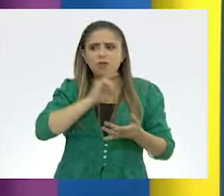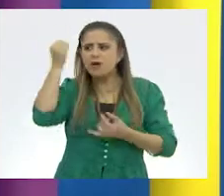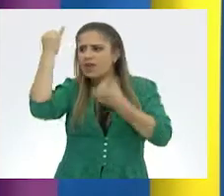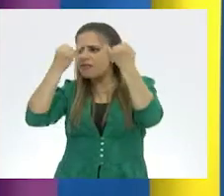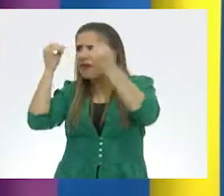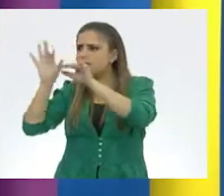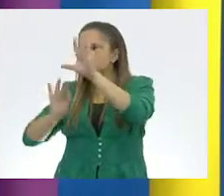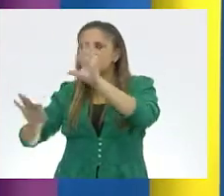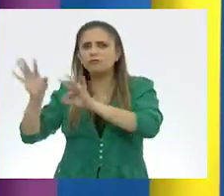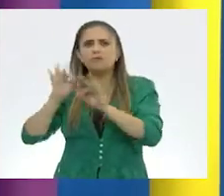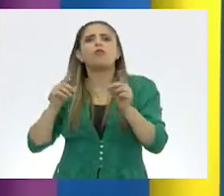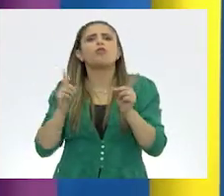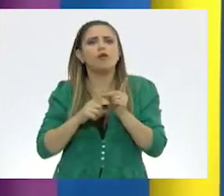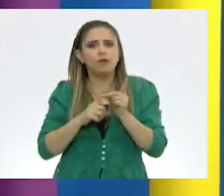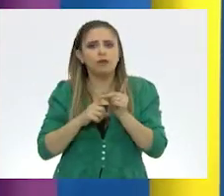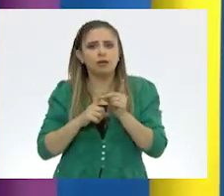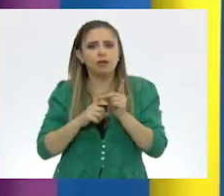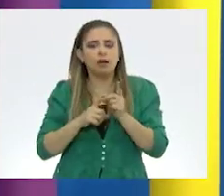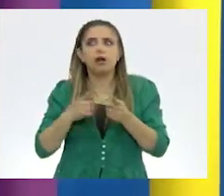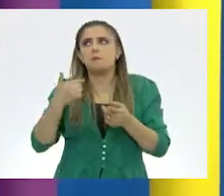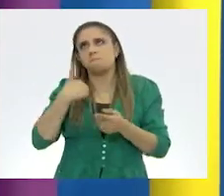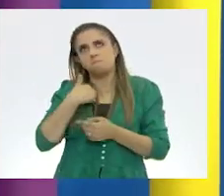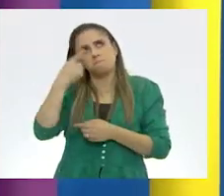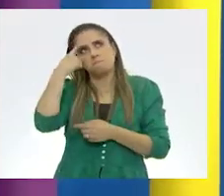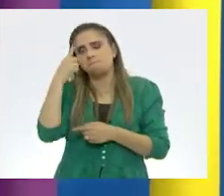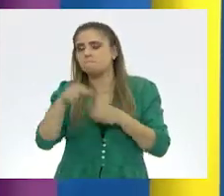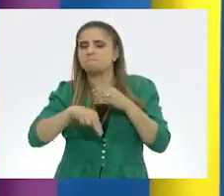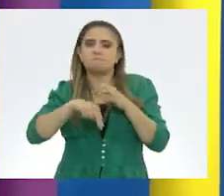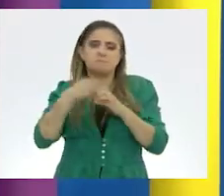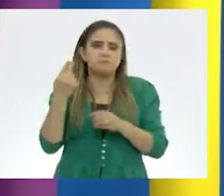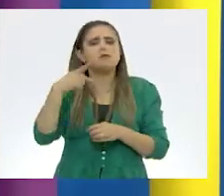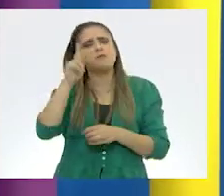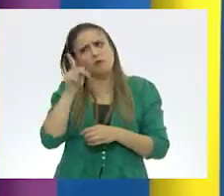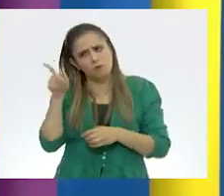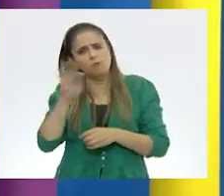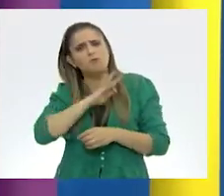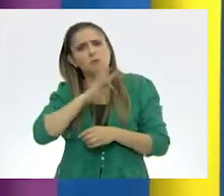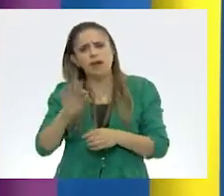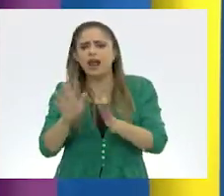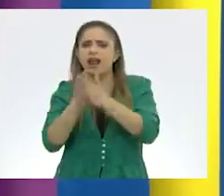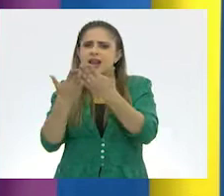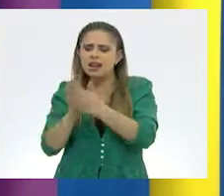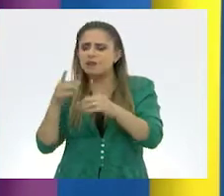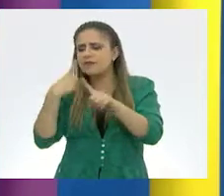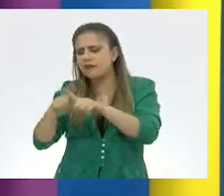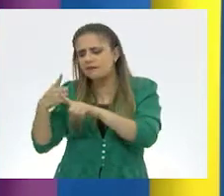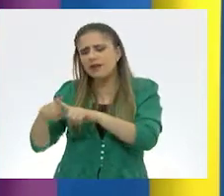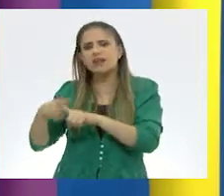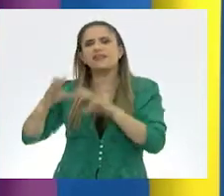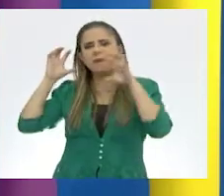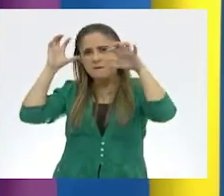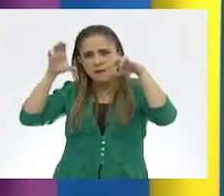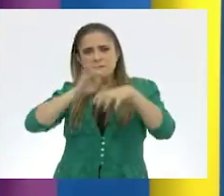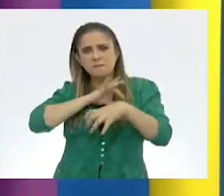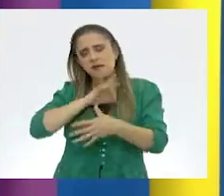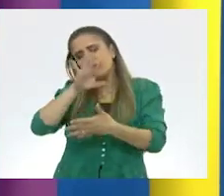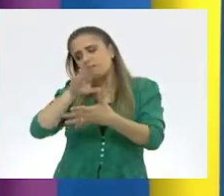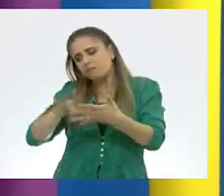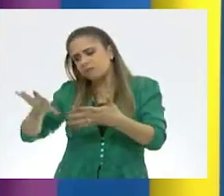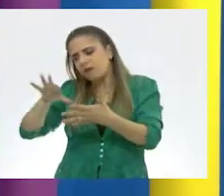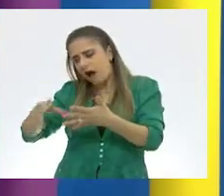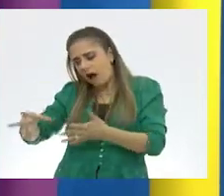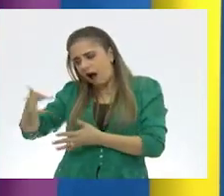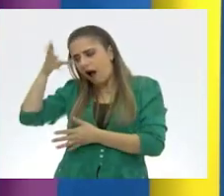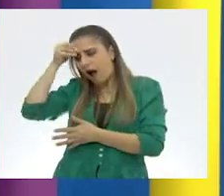por el momento no se me ocurre nada, la verdad, pero puedes revisar los libros que tengas en casa que contengan cuentos de